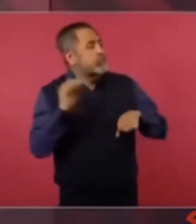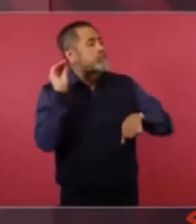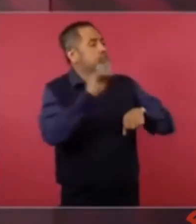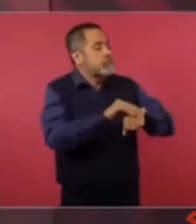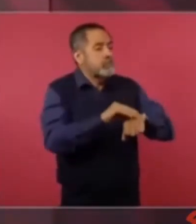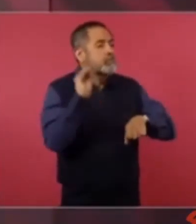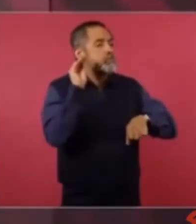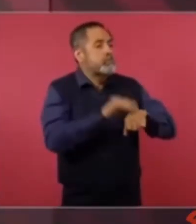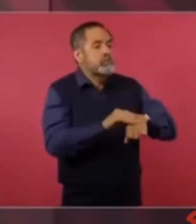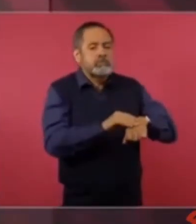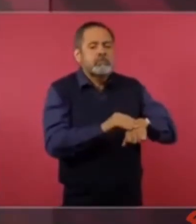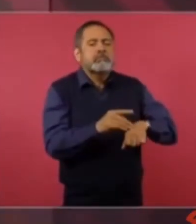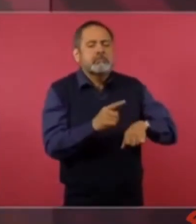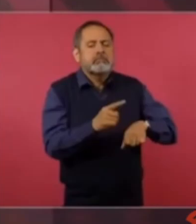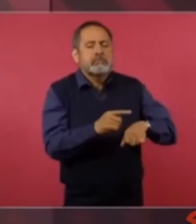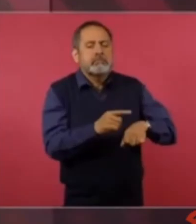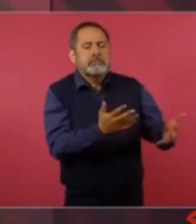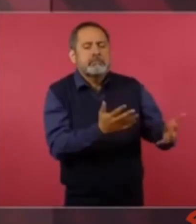Pues para tenerlos